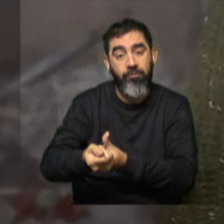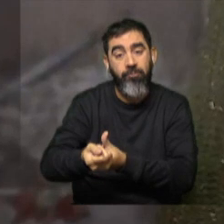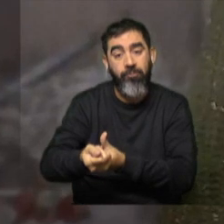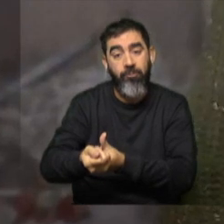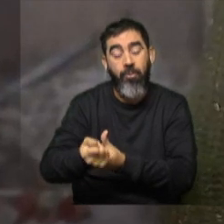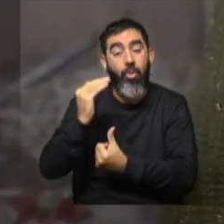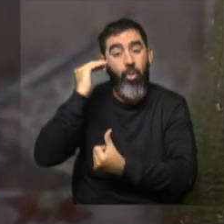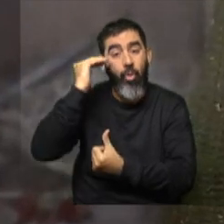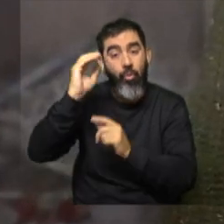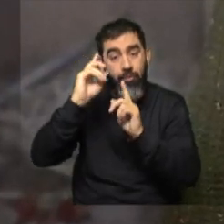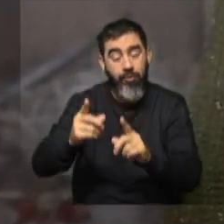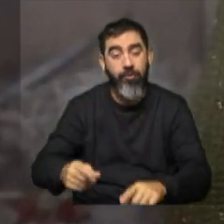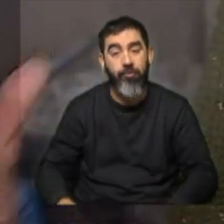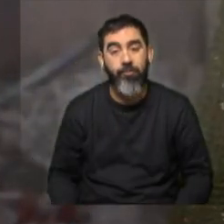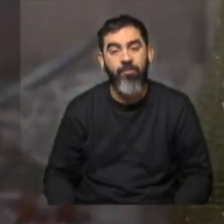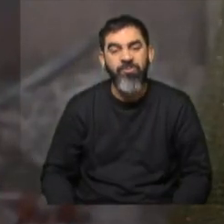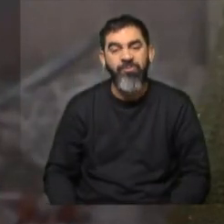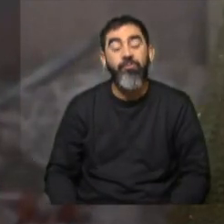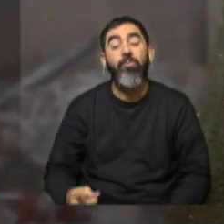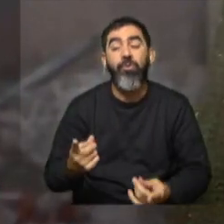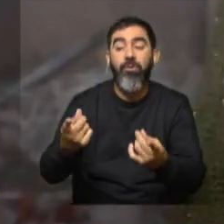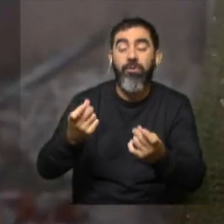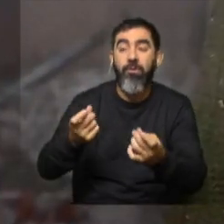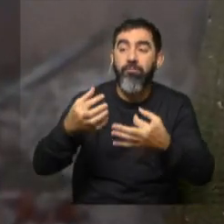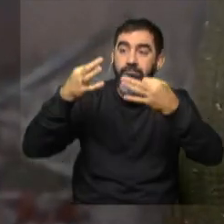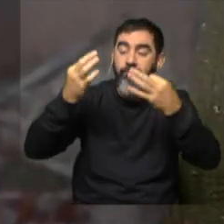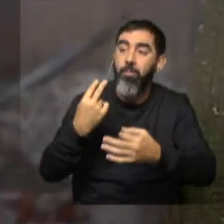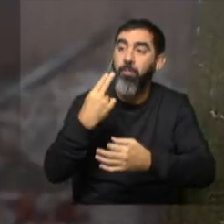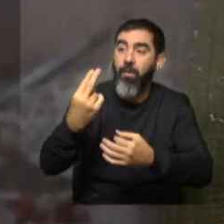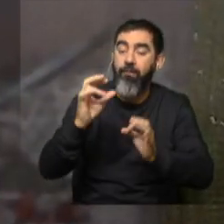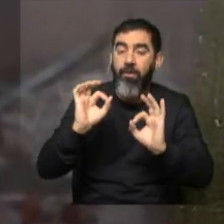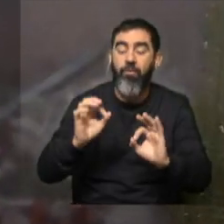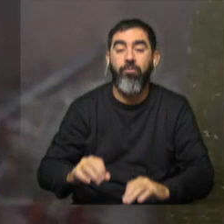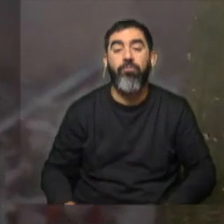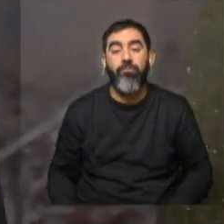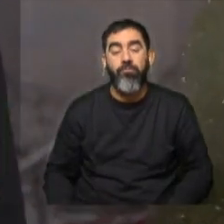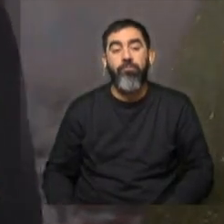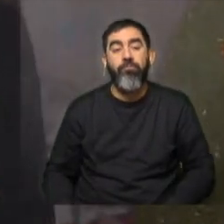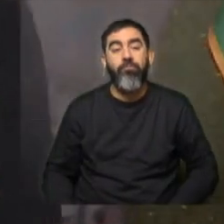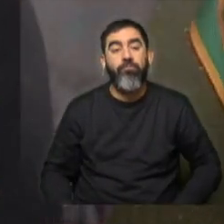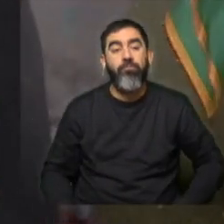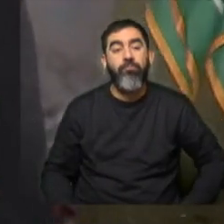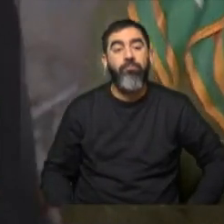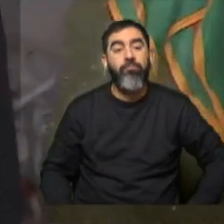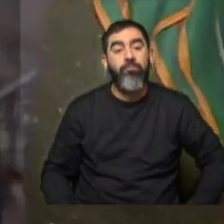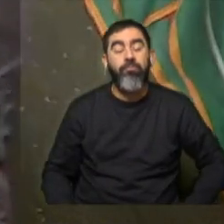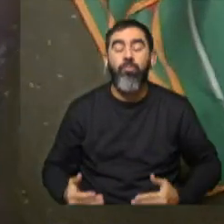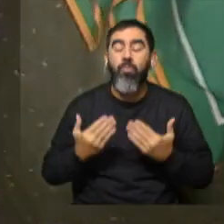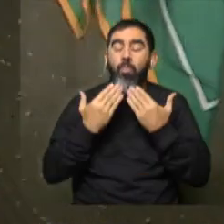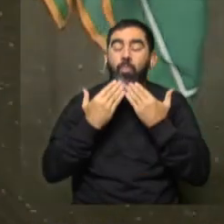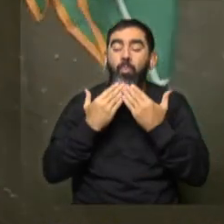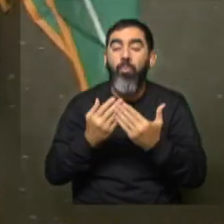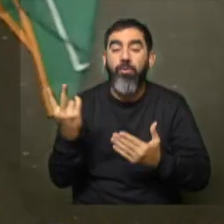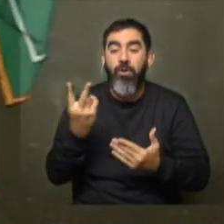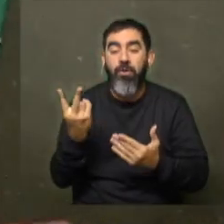de sus docentes. Para eso necesitamos que esto esté habilitado. Esté habilitado. Muchísimas gracias a